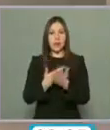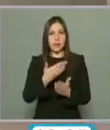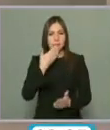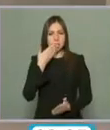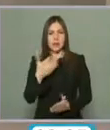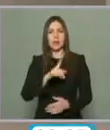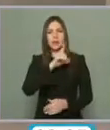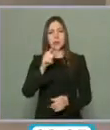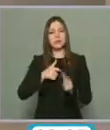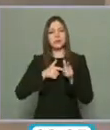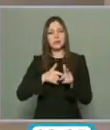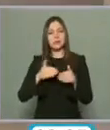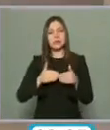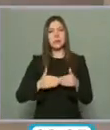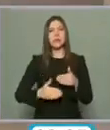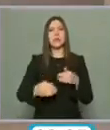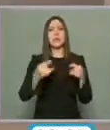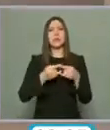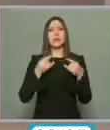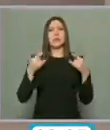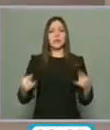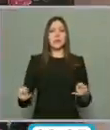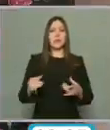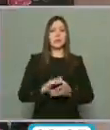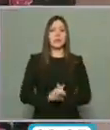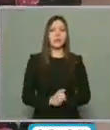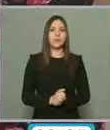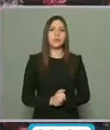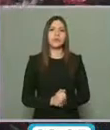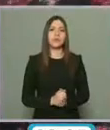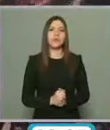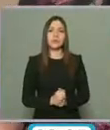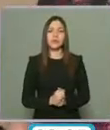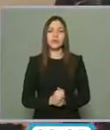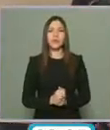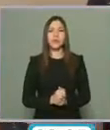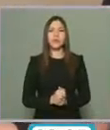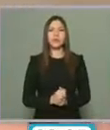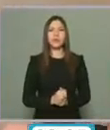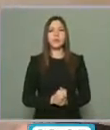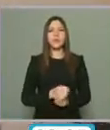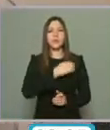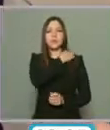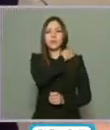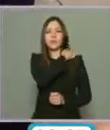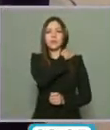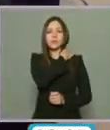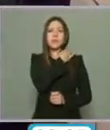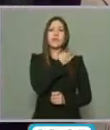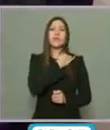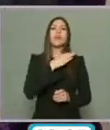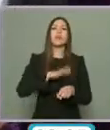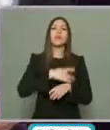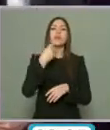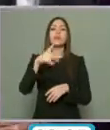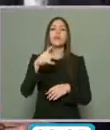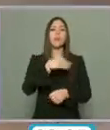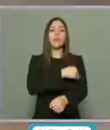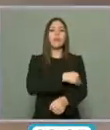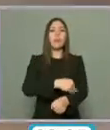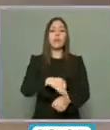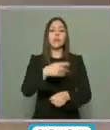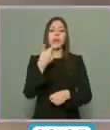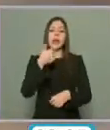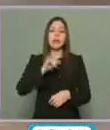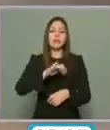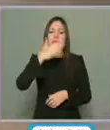no solo por un lado tenemos este estigma de los suicidios de la familia que la niña de alguna